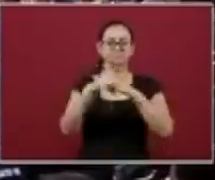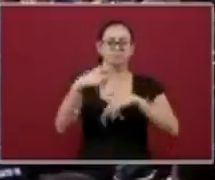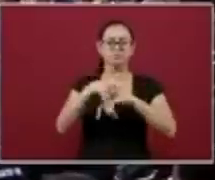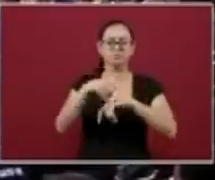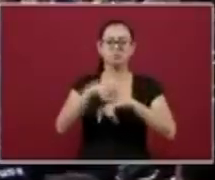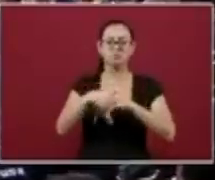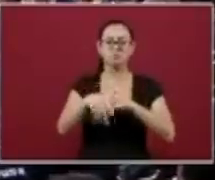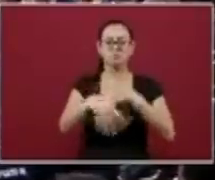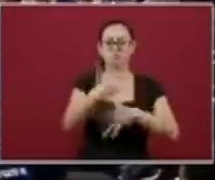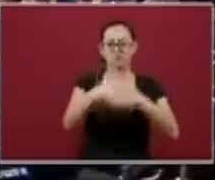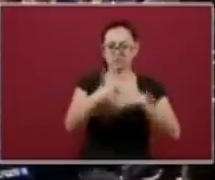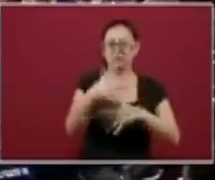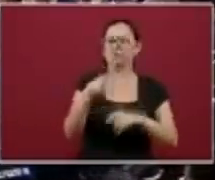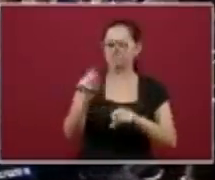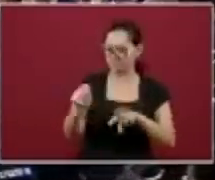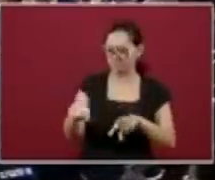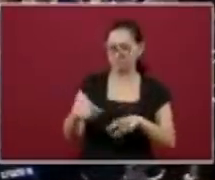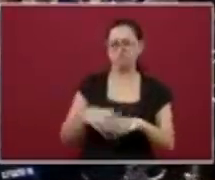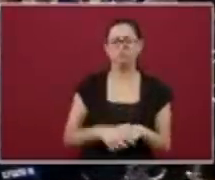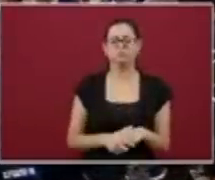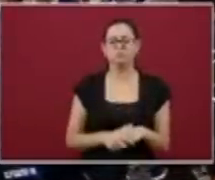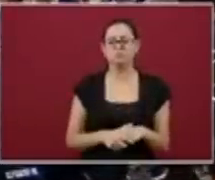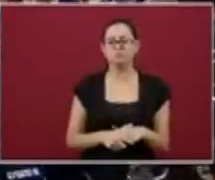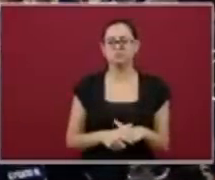¿no?, esto ocurre en esta carretera.